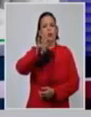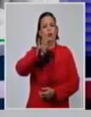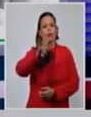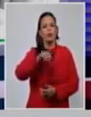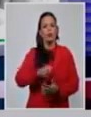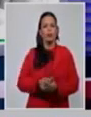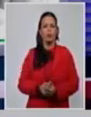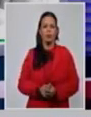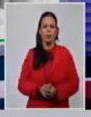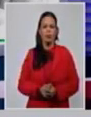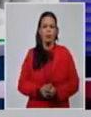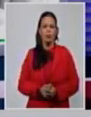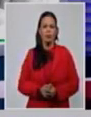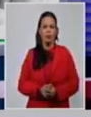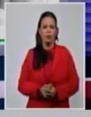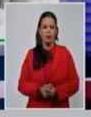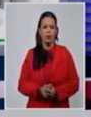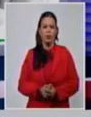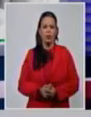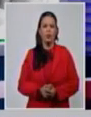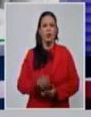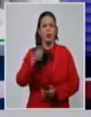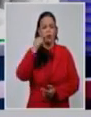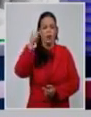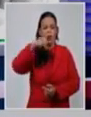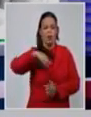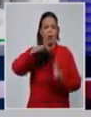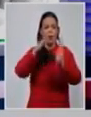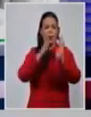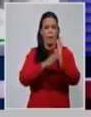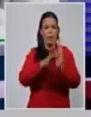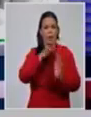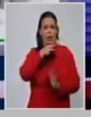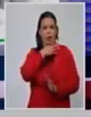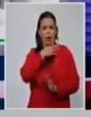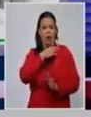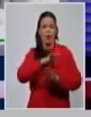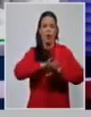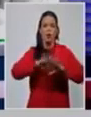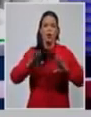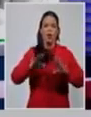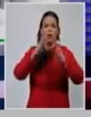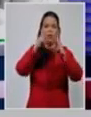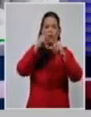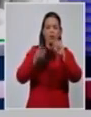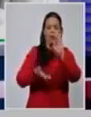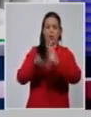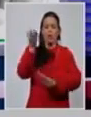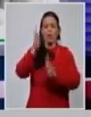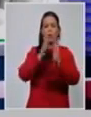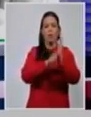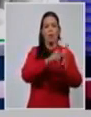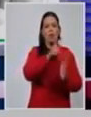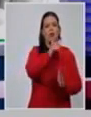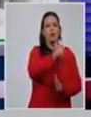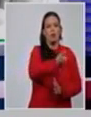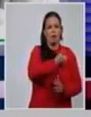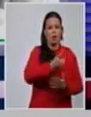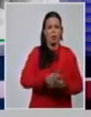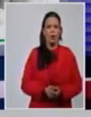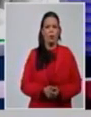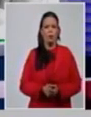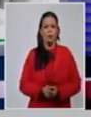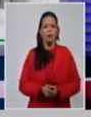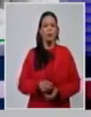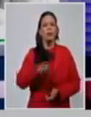de fallecidos del mes de diciembre. En esta jornada se confirmaron positivos 349 cubanos.